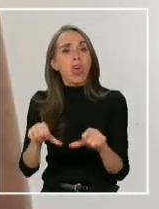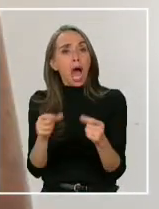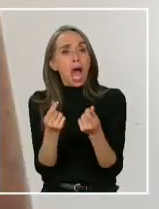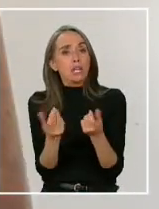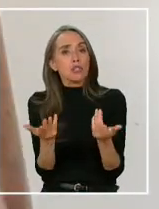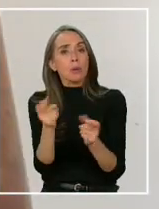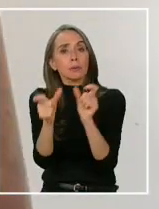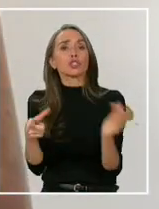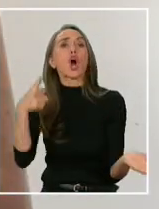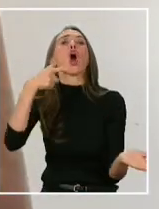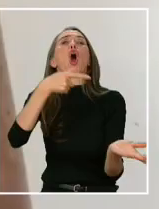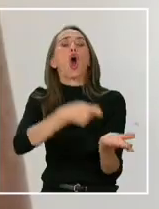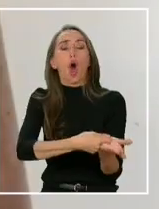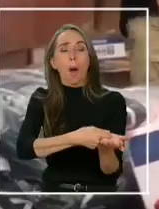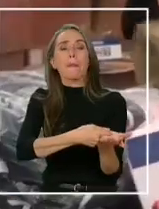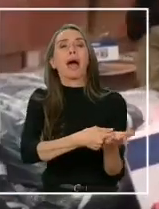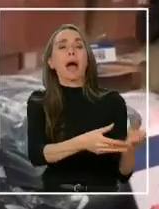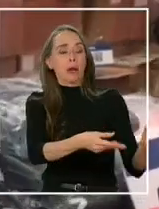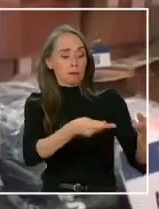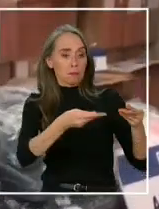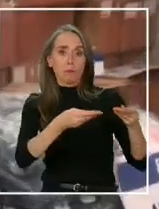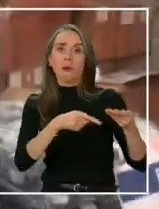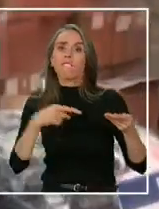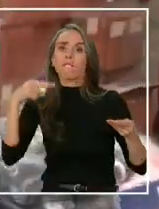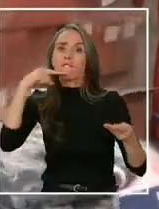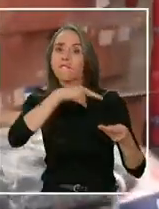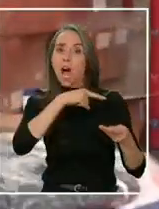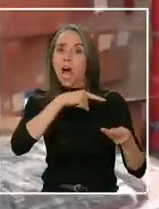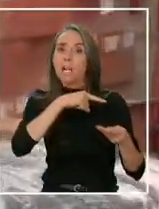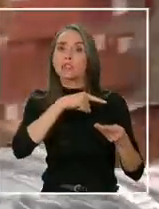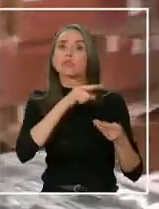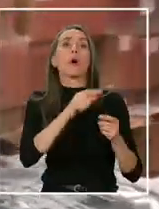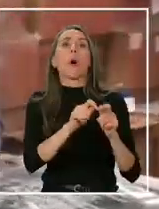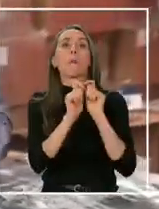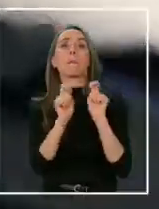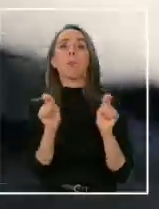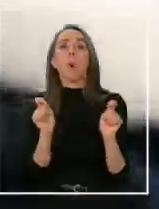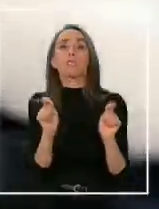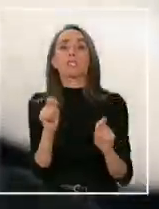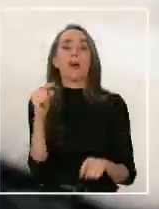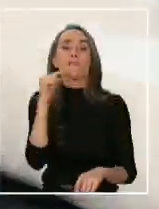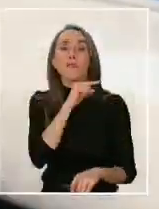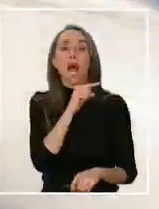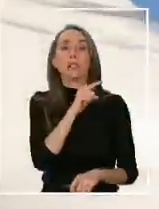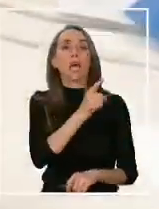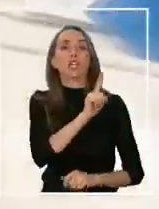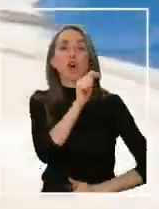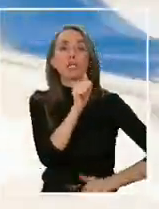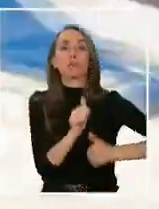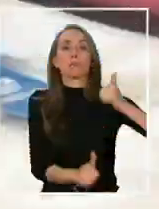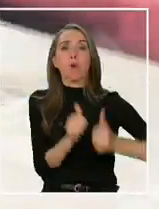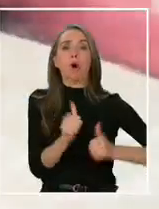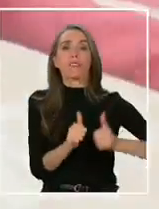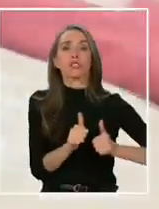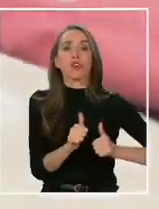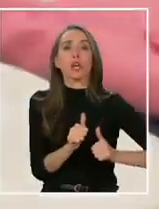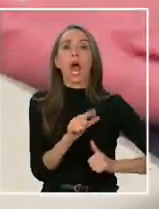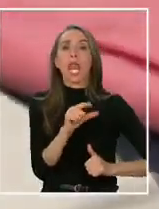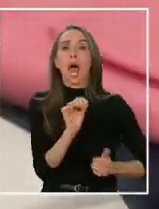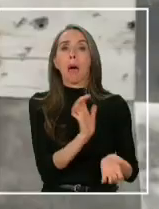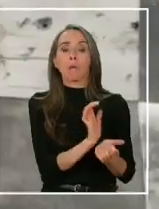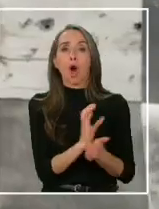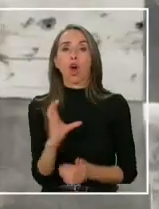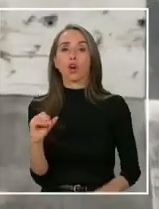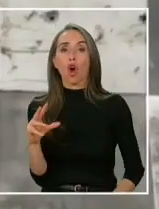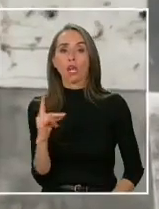los consumidores de que compraron productos falsificados por la publicidad engañosa y la falta de profesionalidad que ha tenido La Polar.